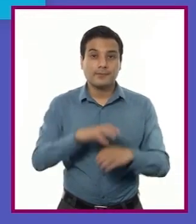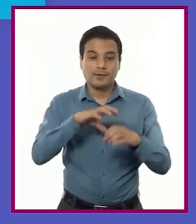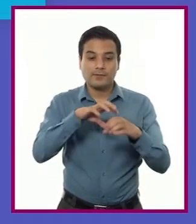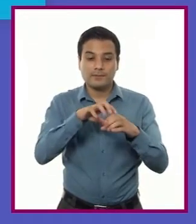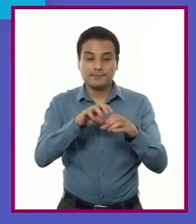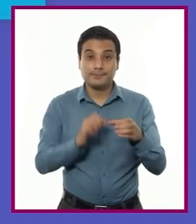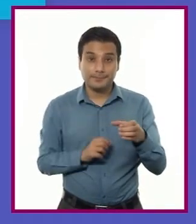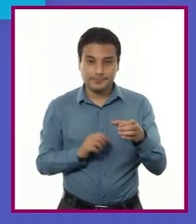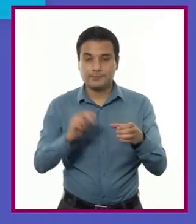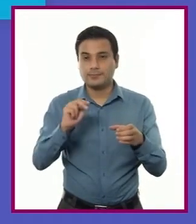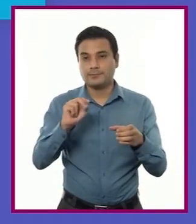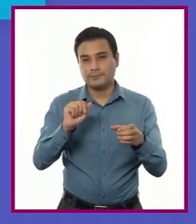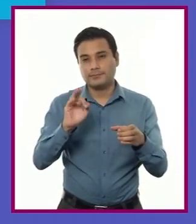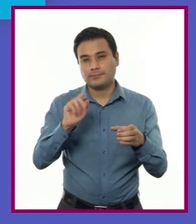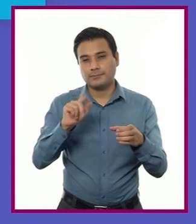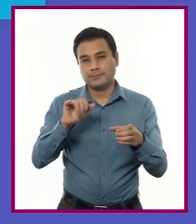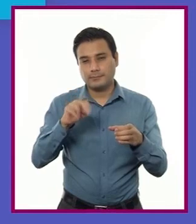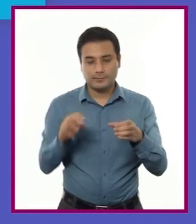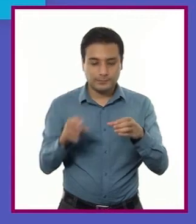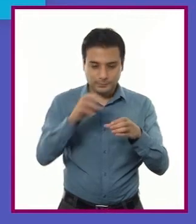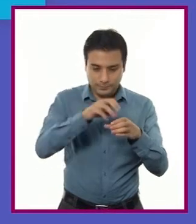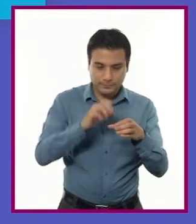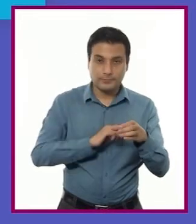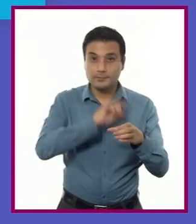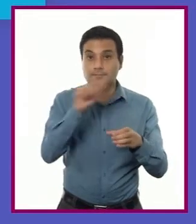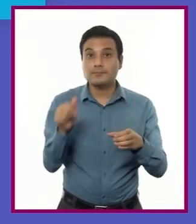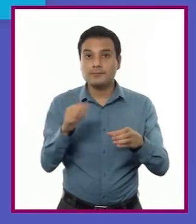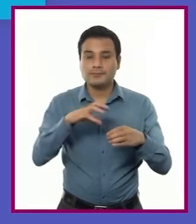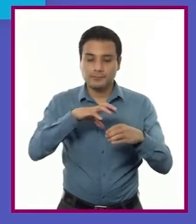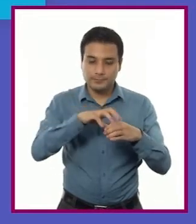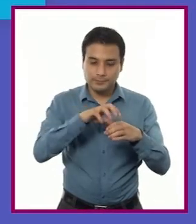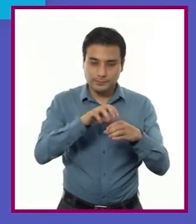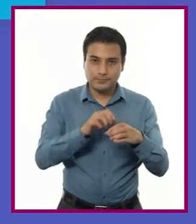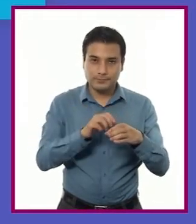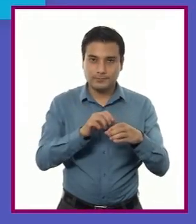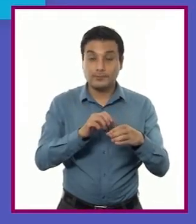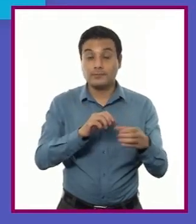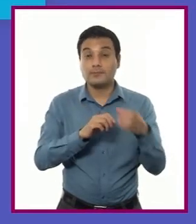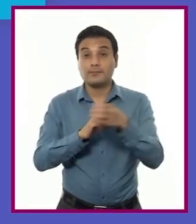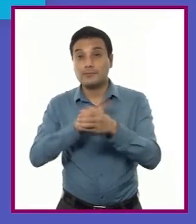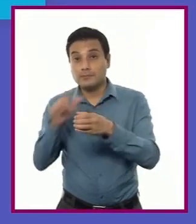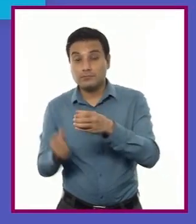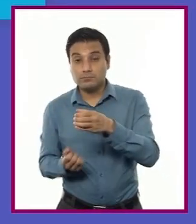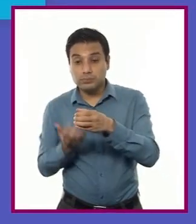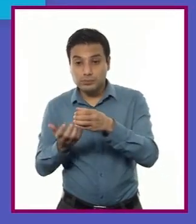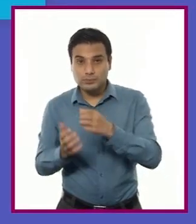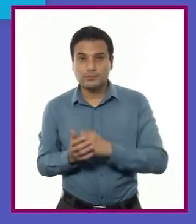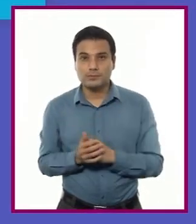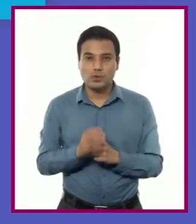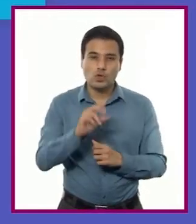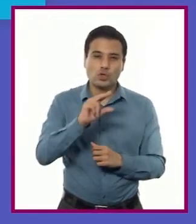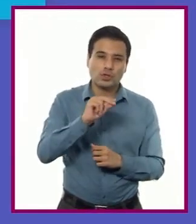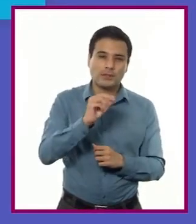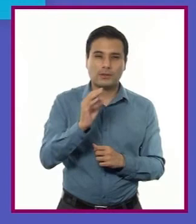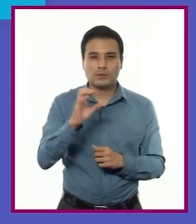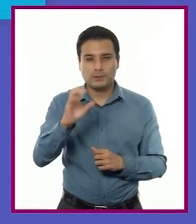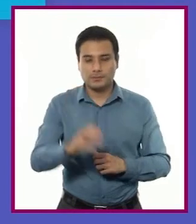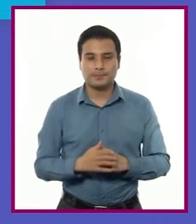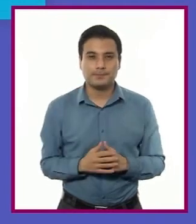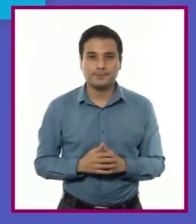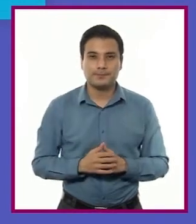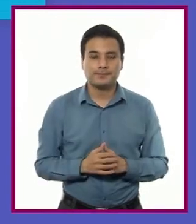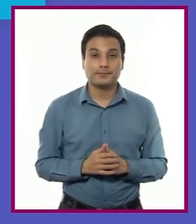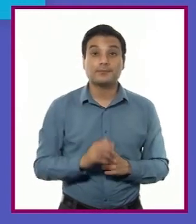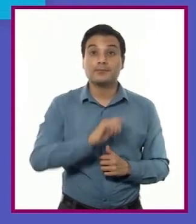vidrio colocamos una bolita de naftalina. Posteriormente lo pusimos a baño María hasta alcanzar unos 80 grados centígrados y